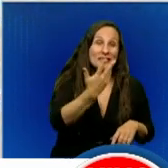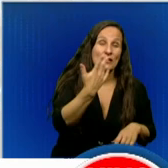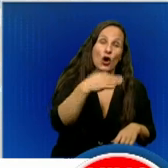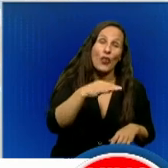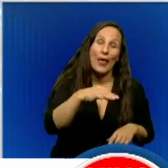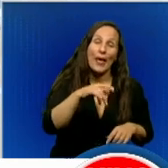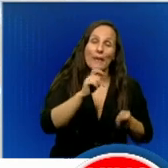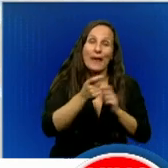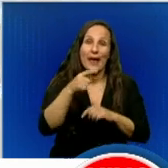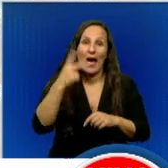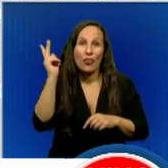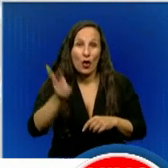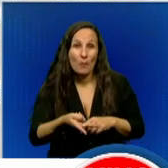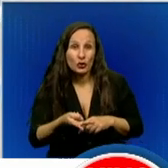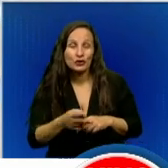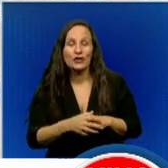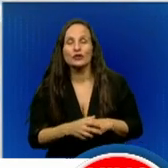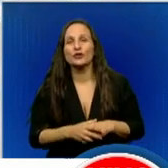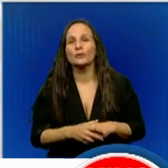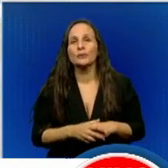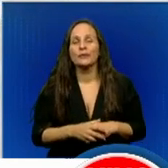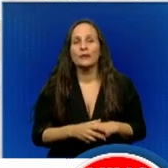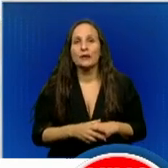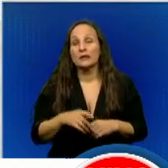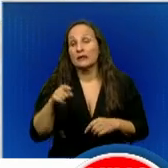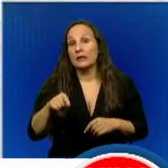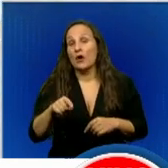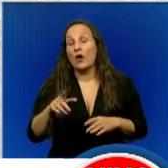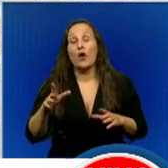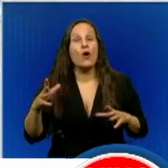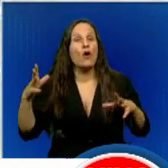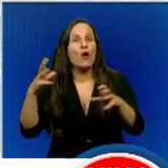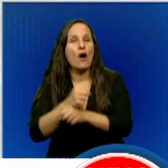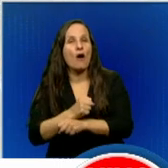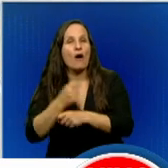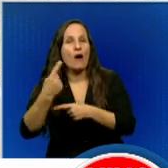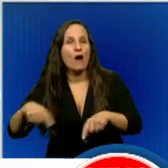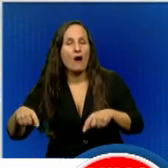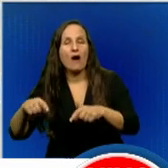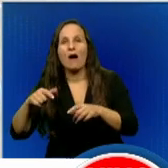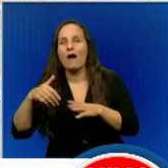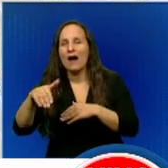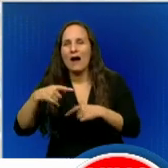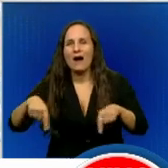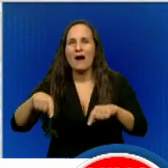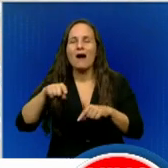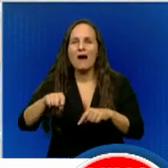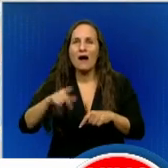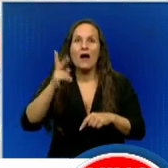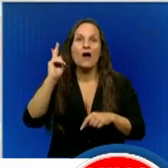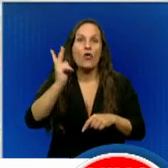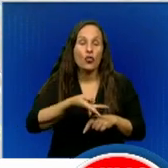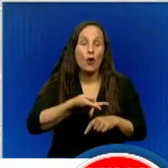llegar ahora al 2% con la actividad de transporte que de estar grabada al 2% en